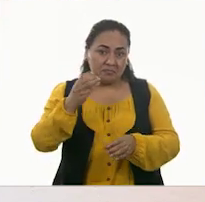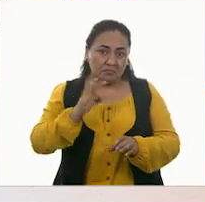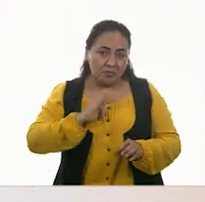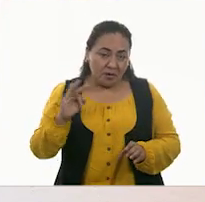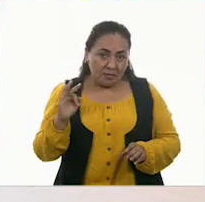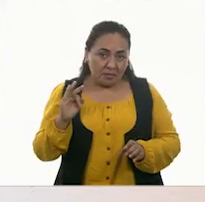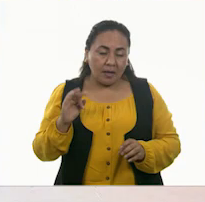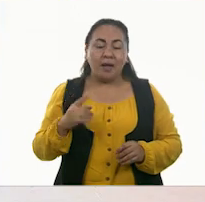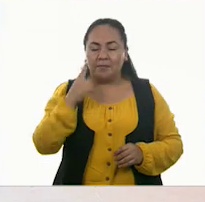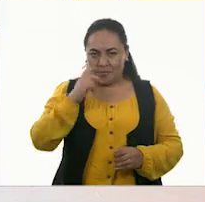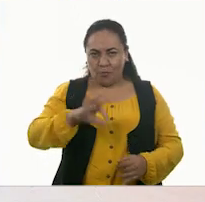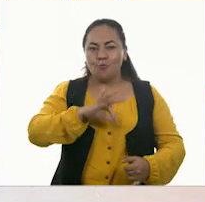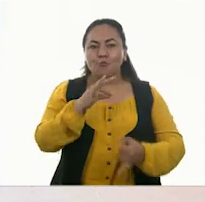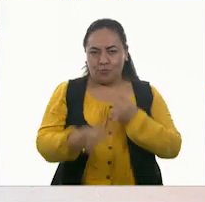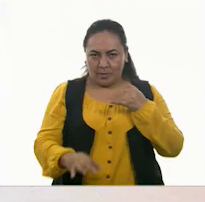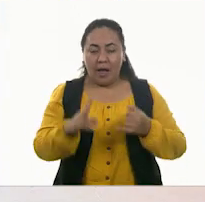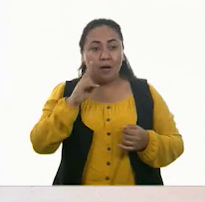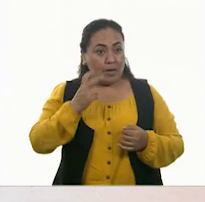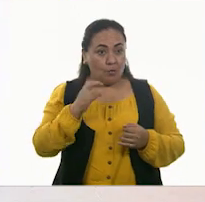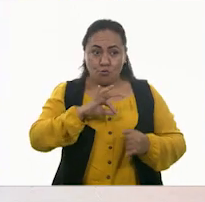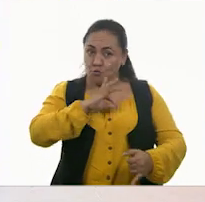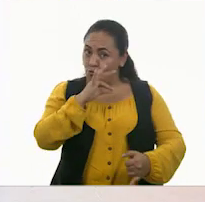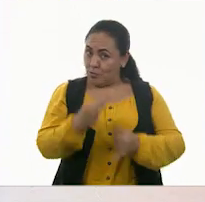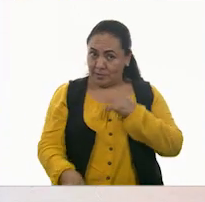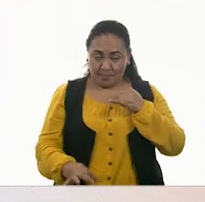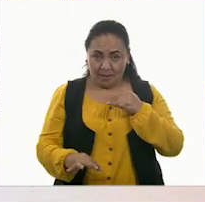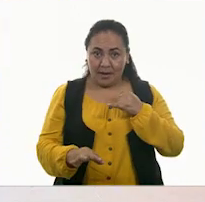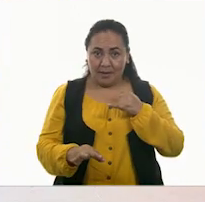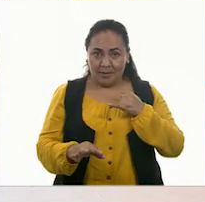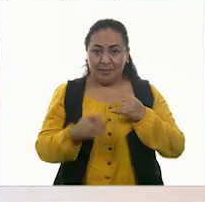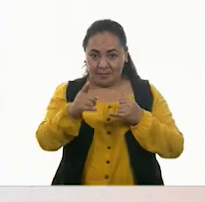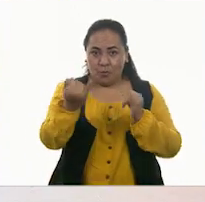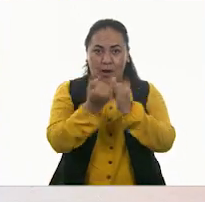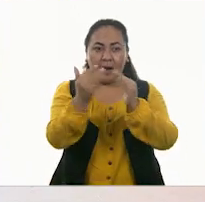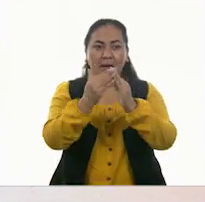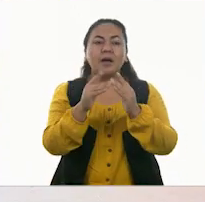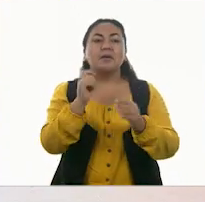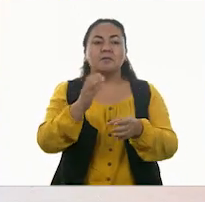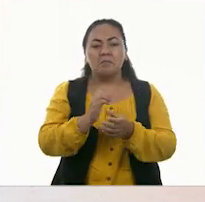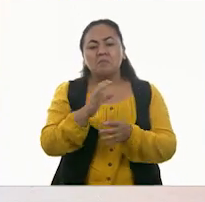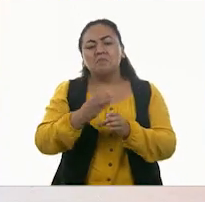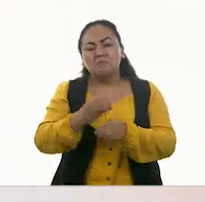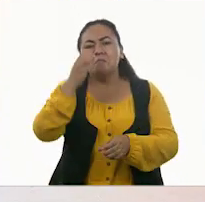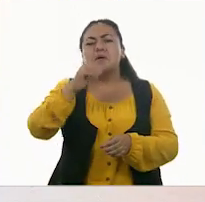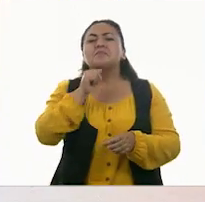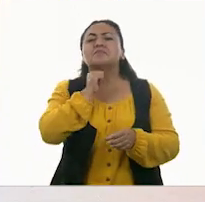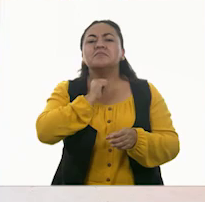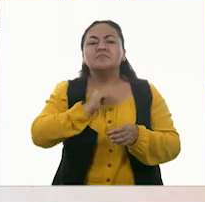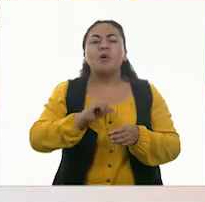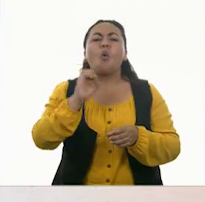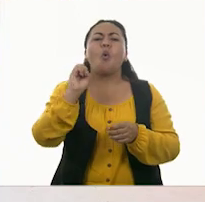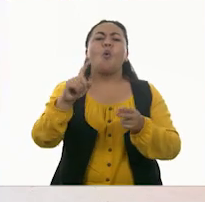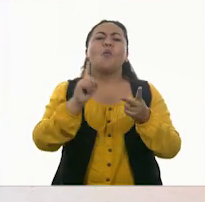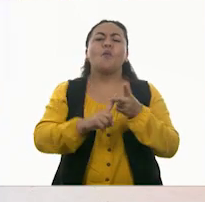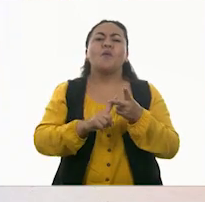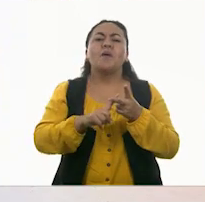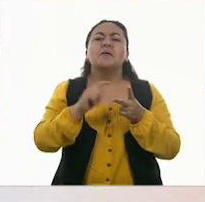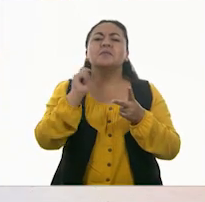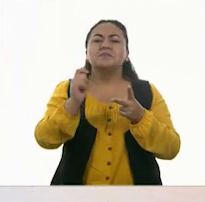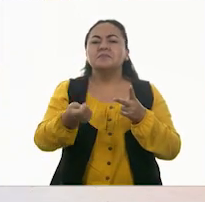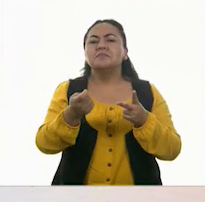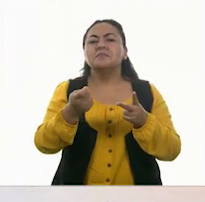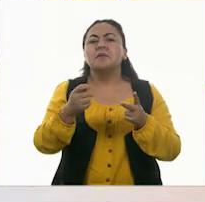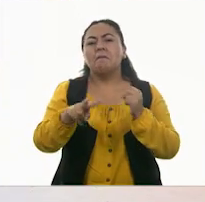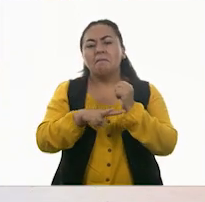de agua. Tengo última, y haz la última, allá en casita, pues una botella de agua, puede ser un vasito, lo que tengas en casita. ¿Necesito